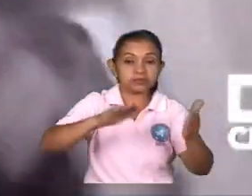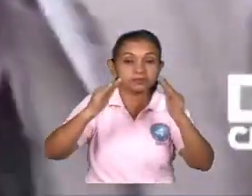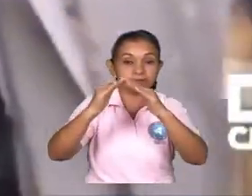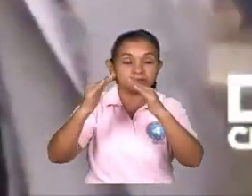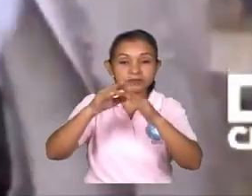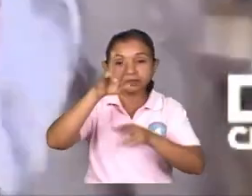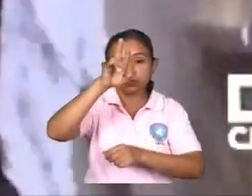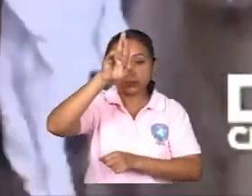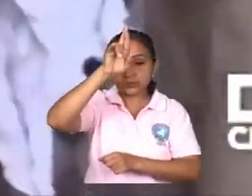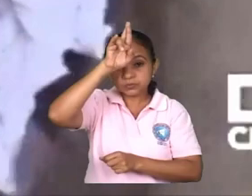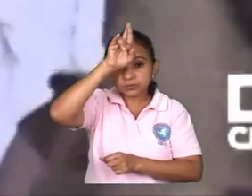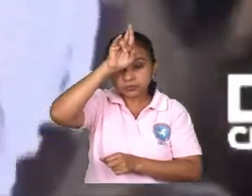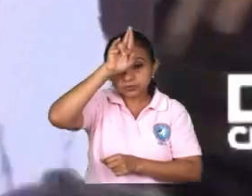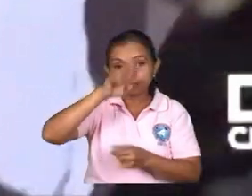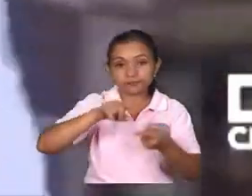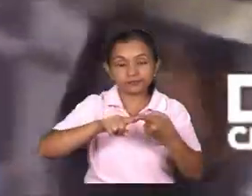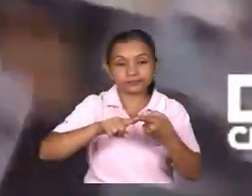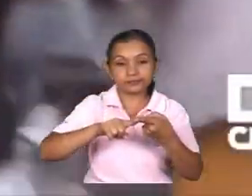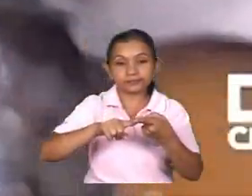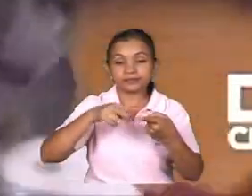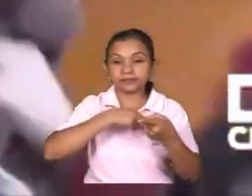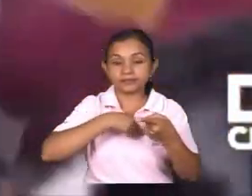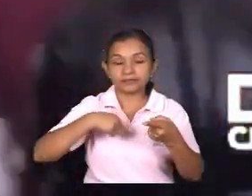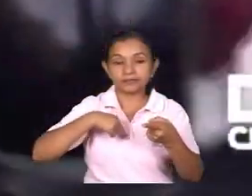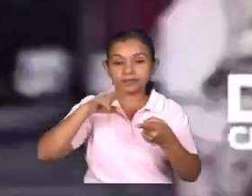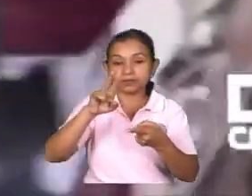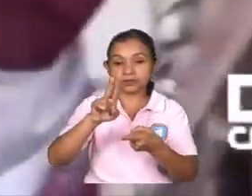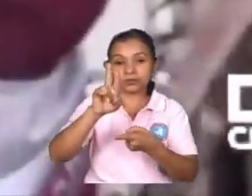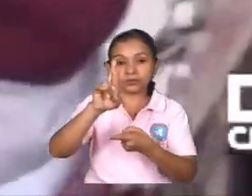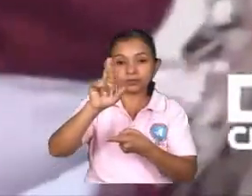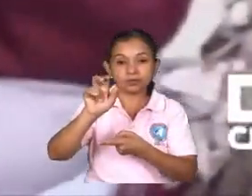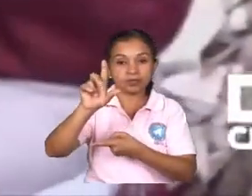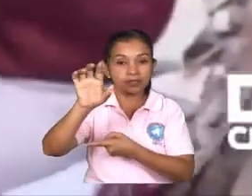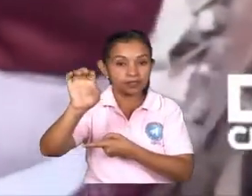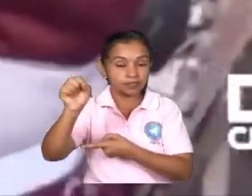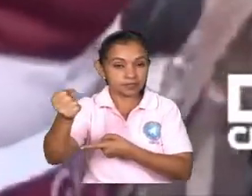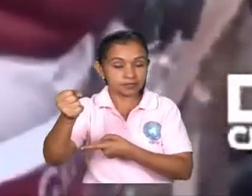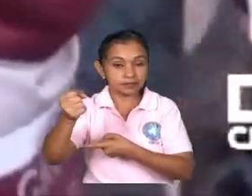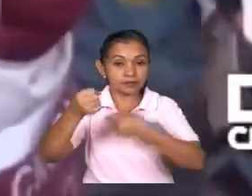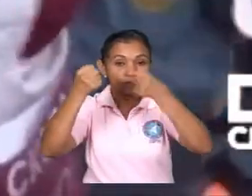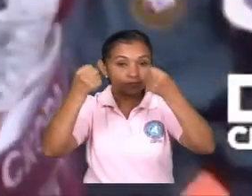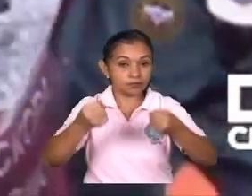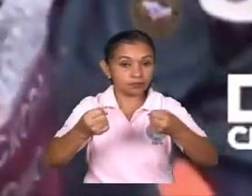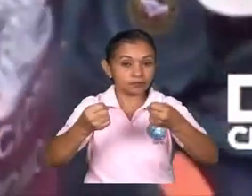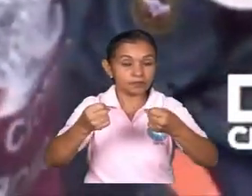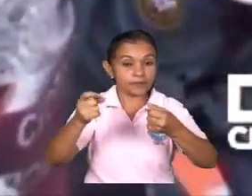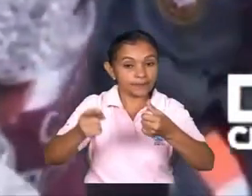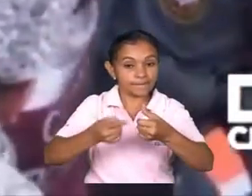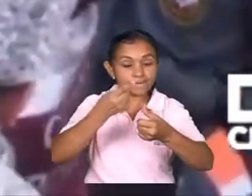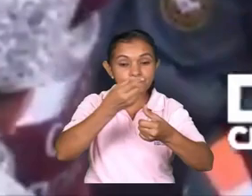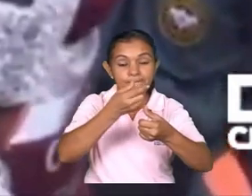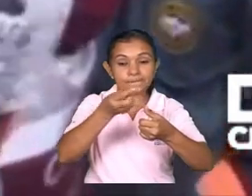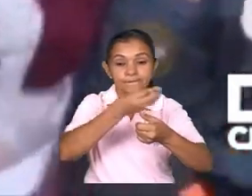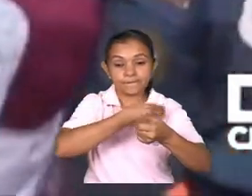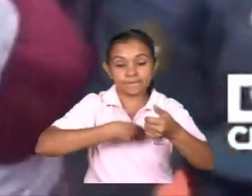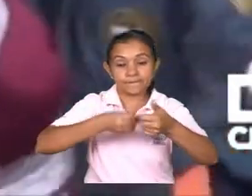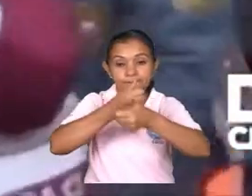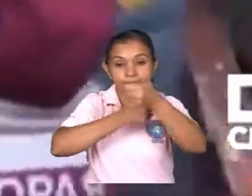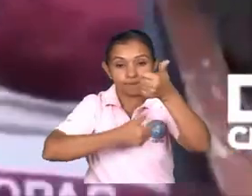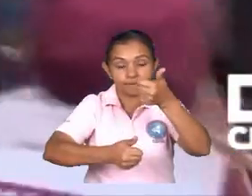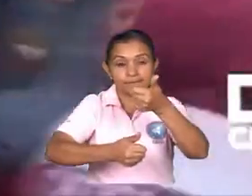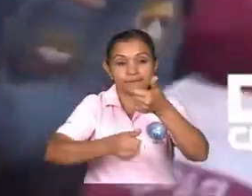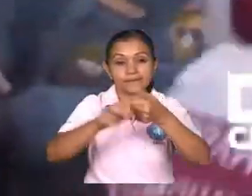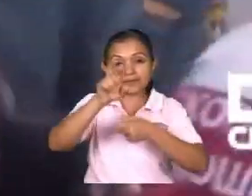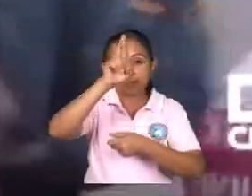ciudad rusa de Magnitogorsk, en los Urales, según Alexander Chupriyan, el primer viceministro de Situaciones de Emergencias